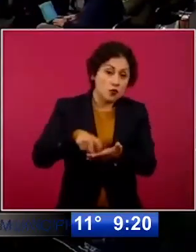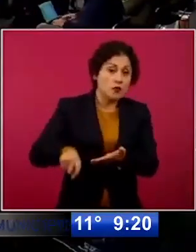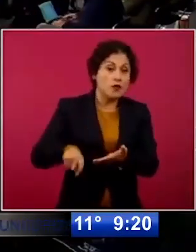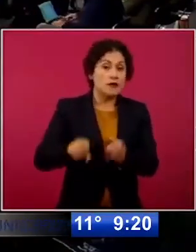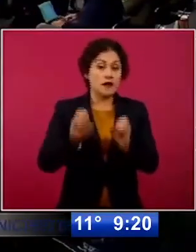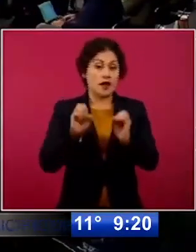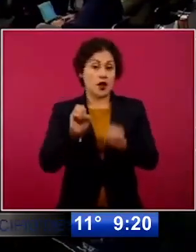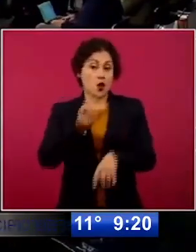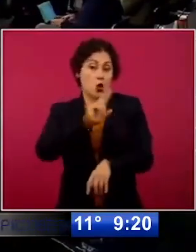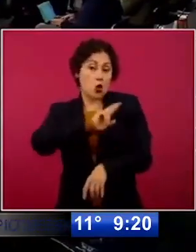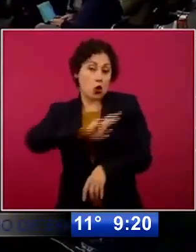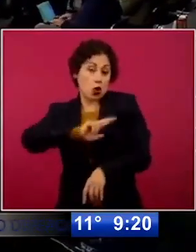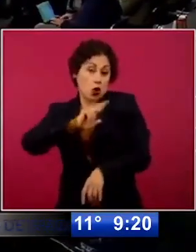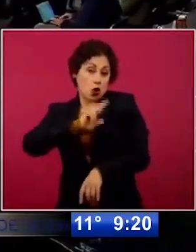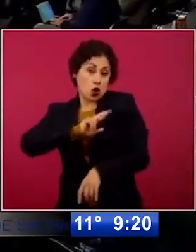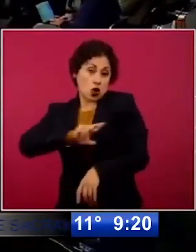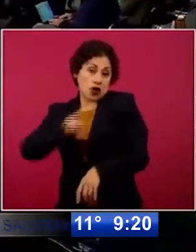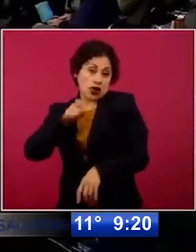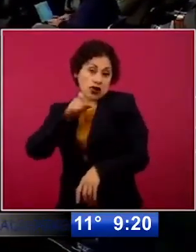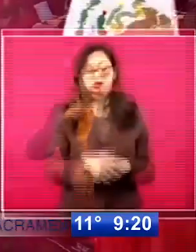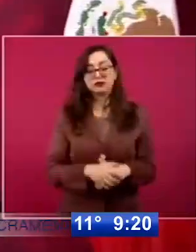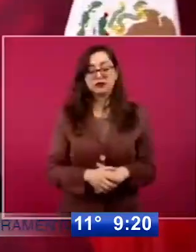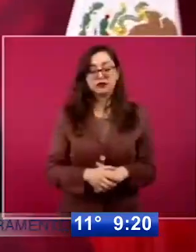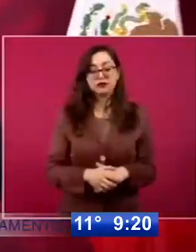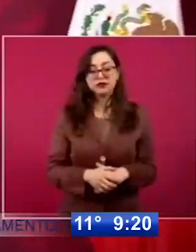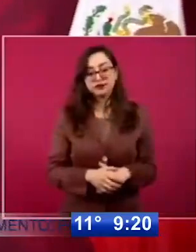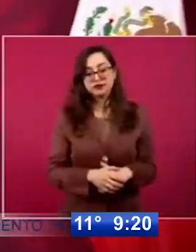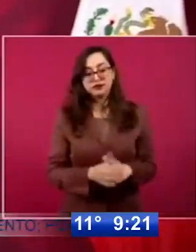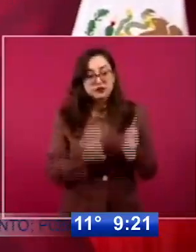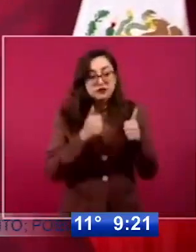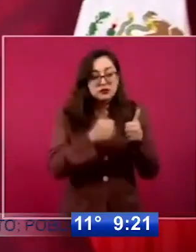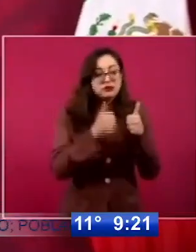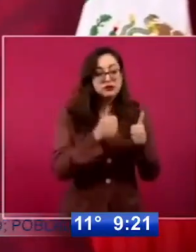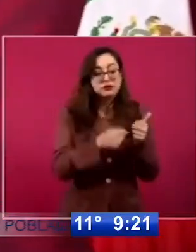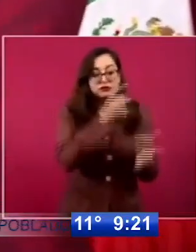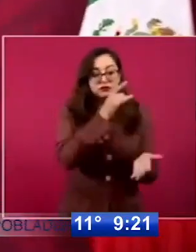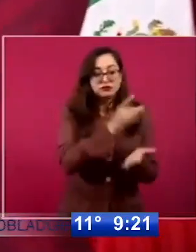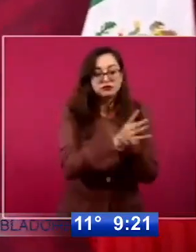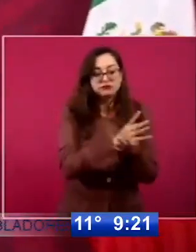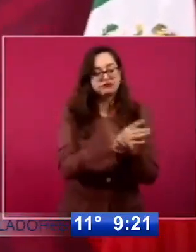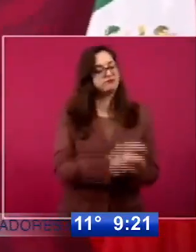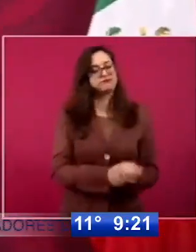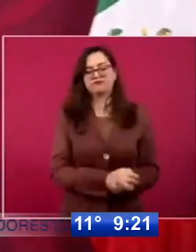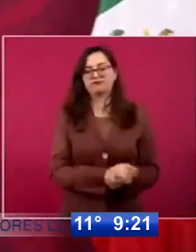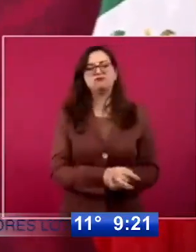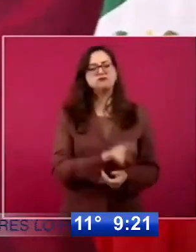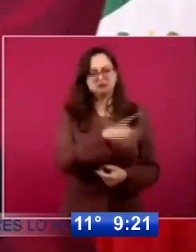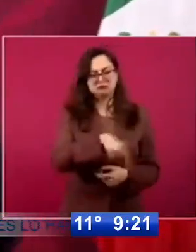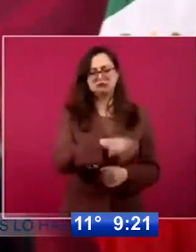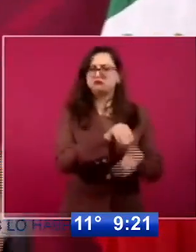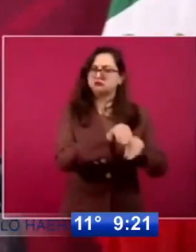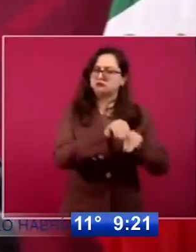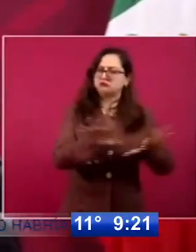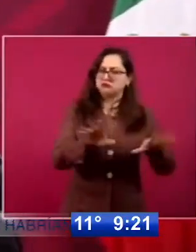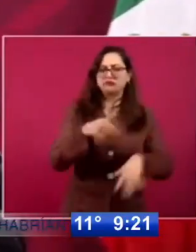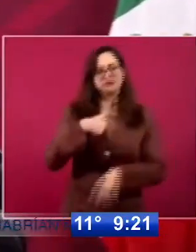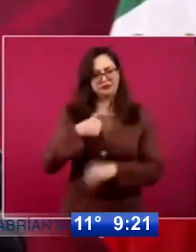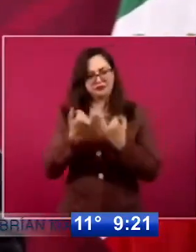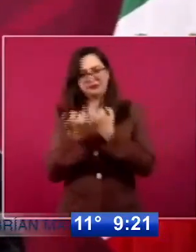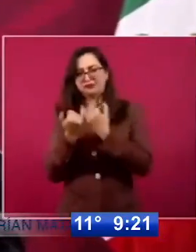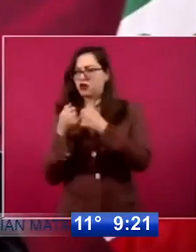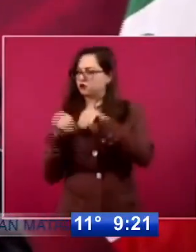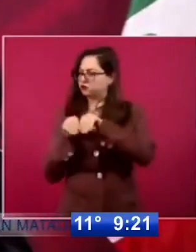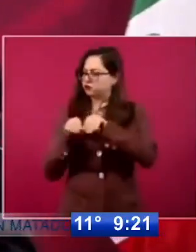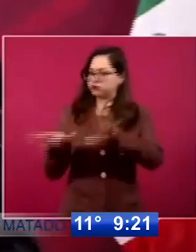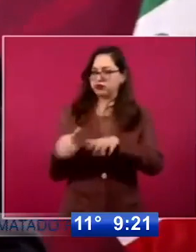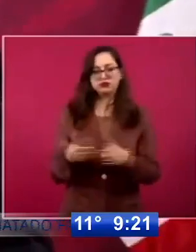a periodistas o escritores. Meses atrás, el diario estadounidense San Diego Union Tribune advirtió que el presidente